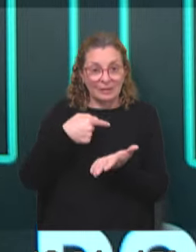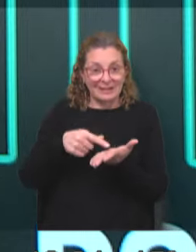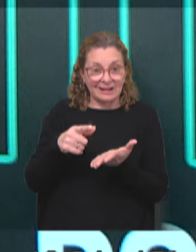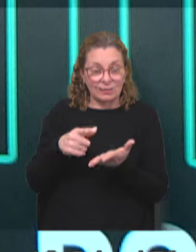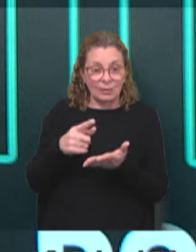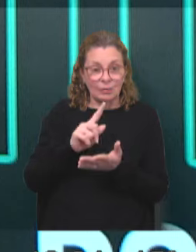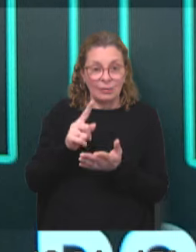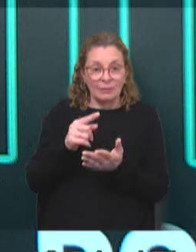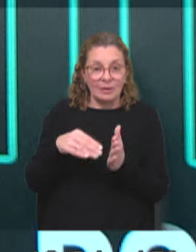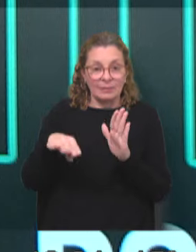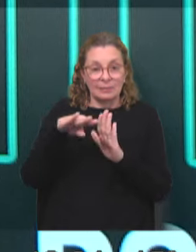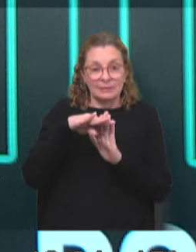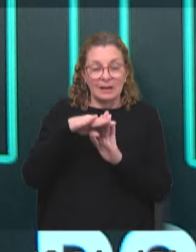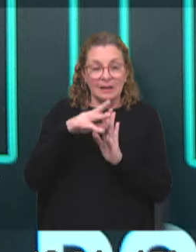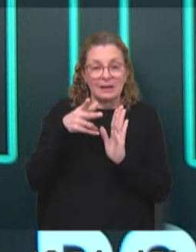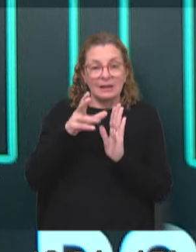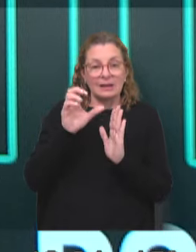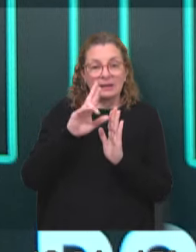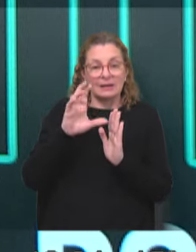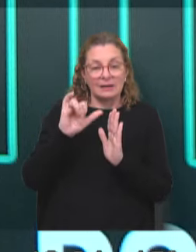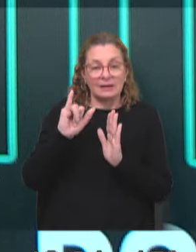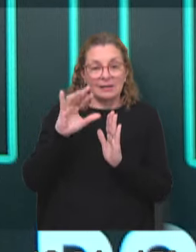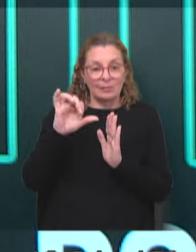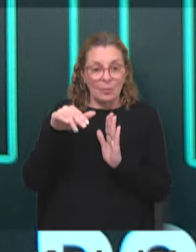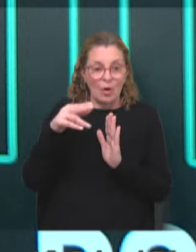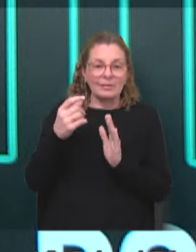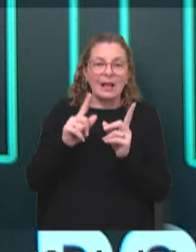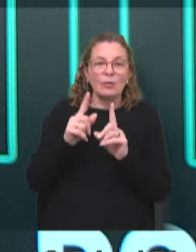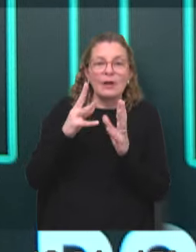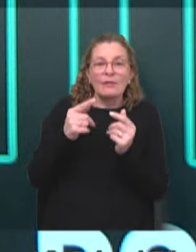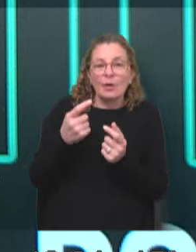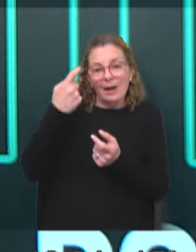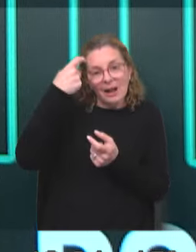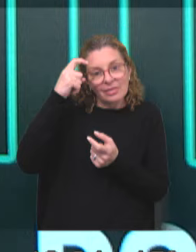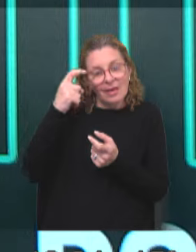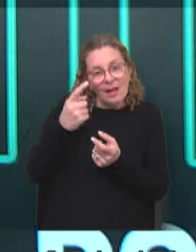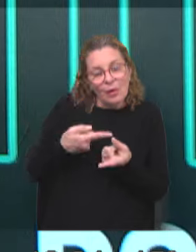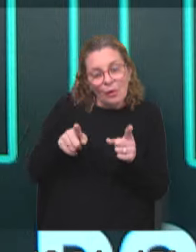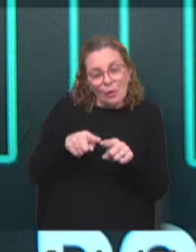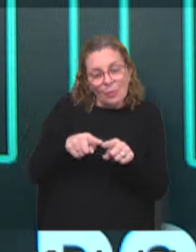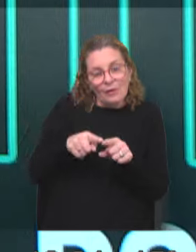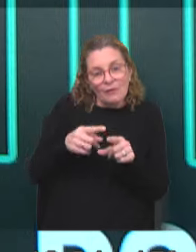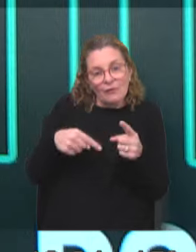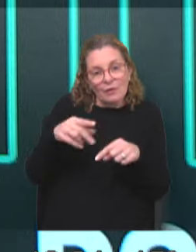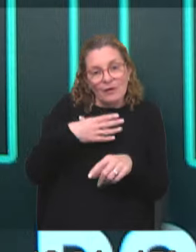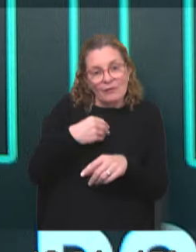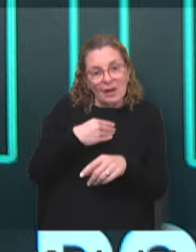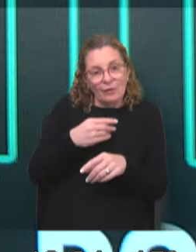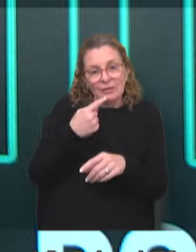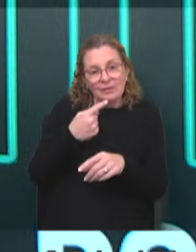eso no va a encabezar el herrerismo esto lo que hace de alguna forma es reforzar la idea de que el partido nacional está siendo